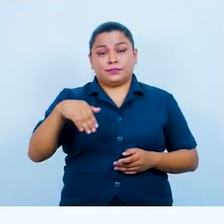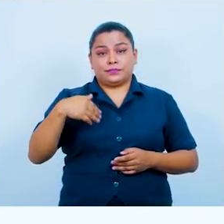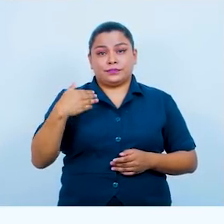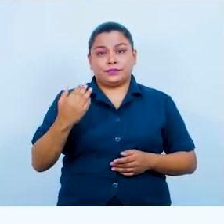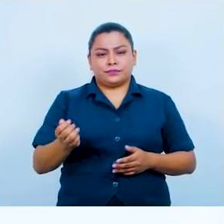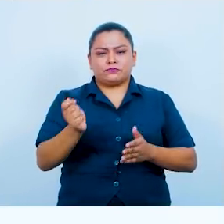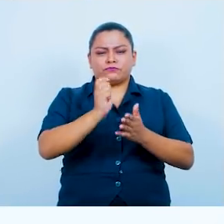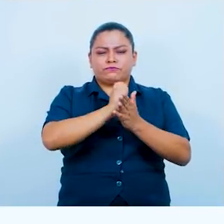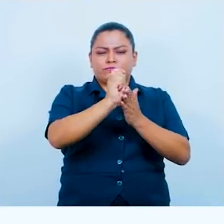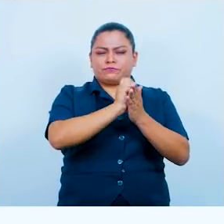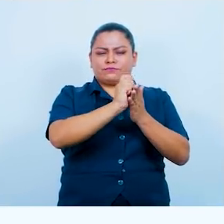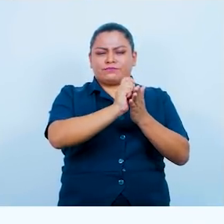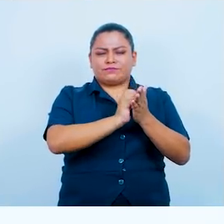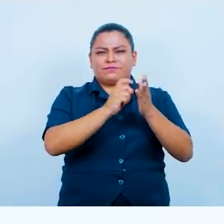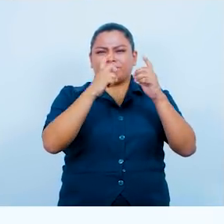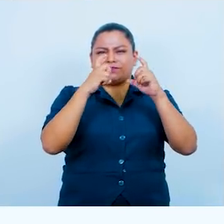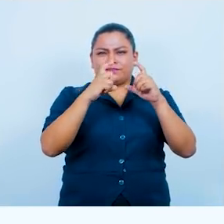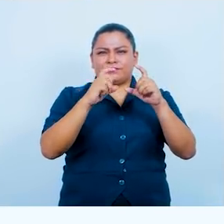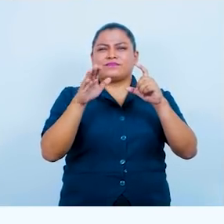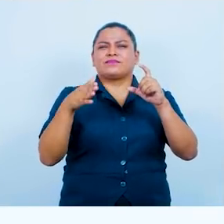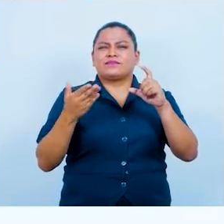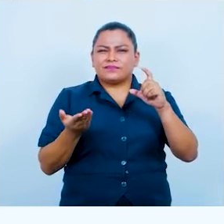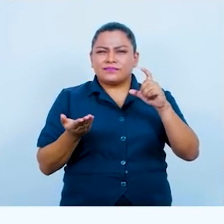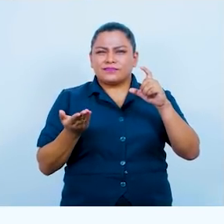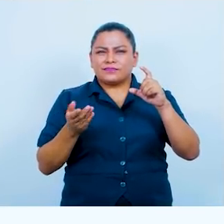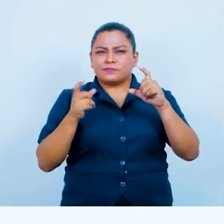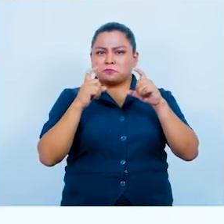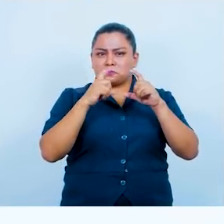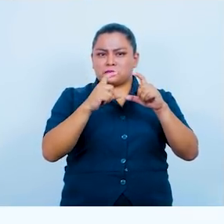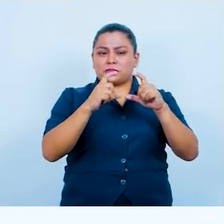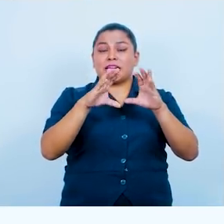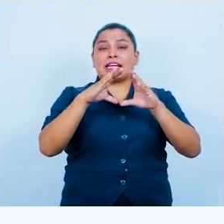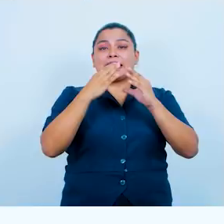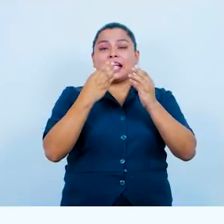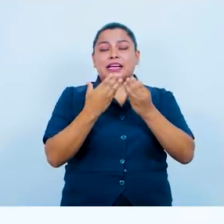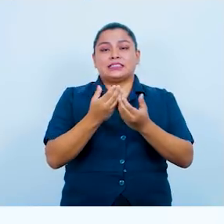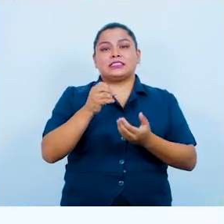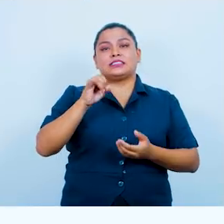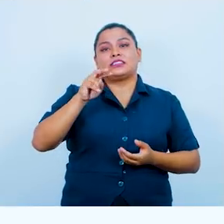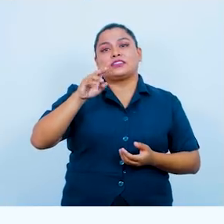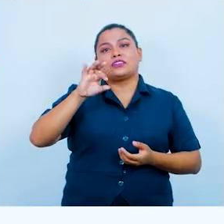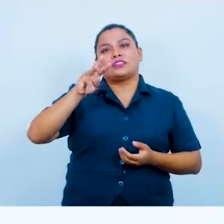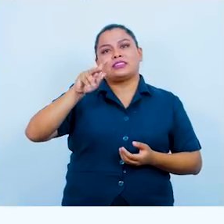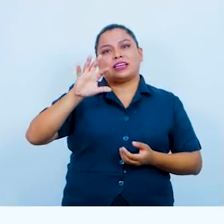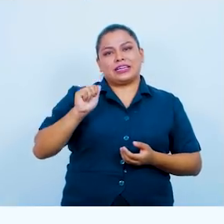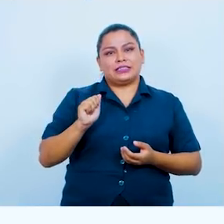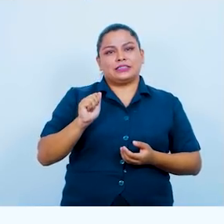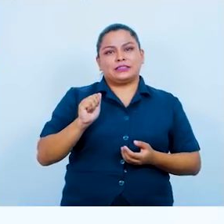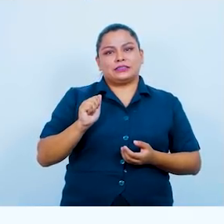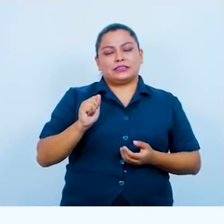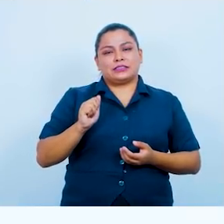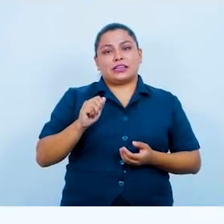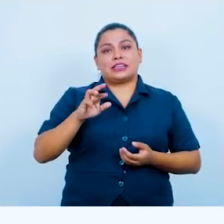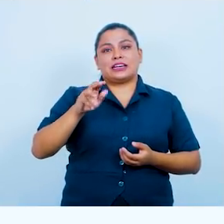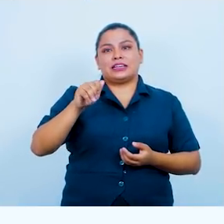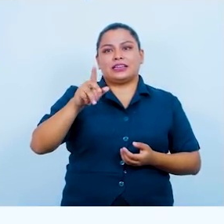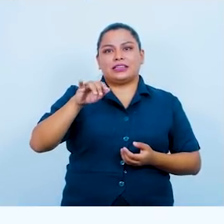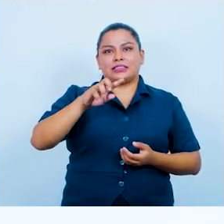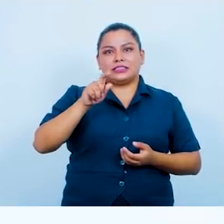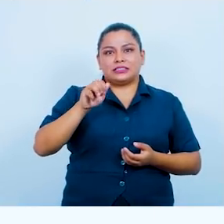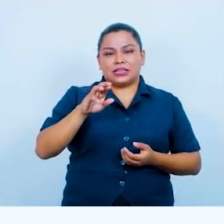Después, escribiremos en sticker lo siguiente: clases sincrónicas, realizar